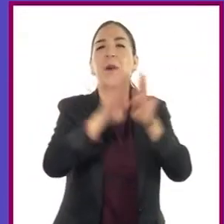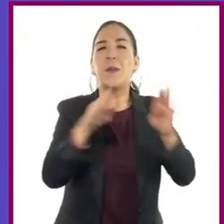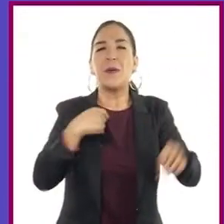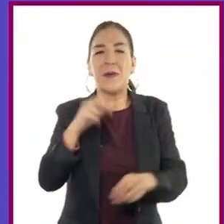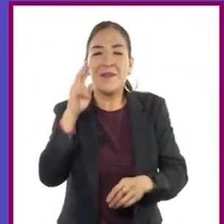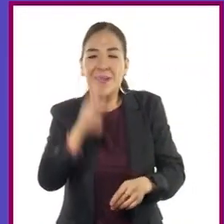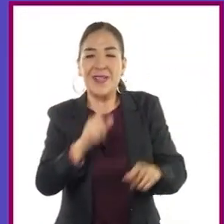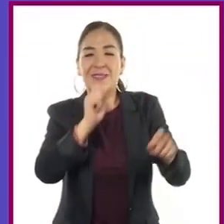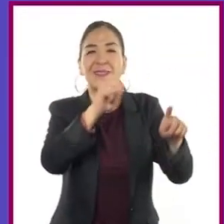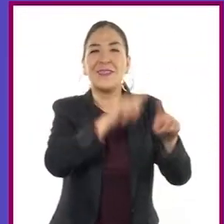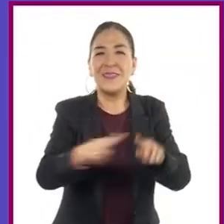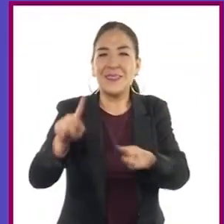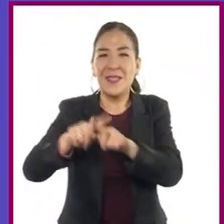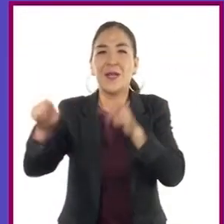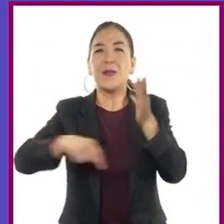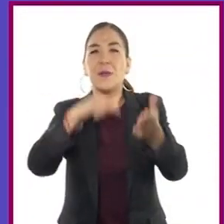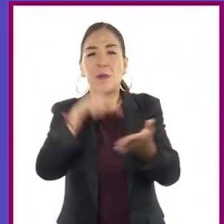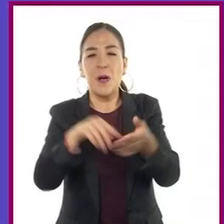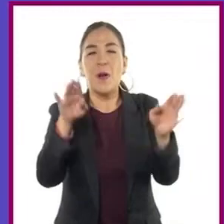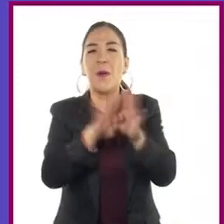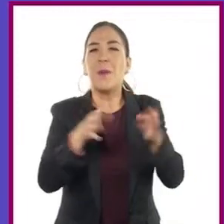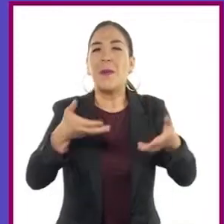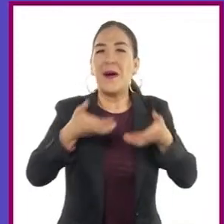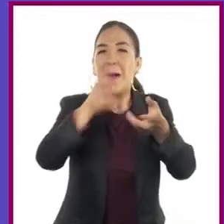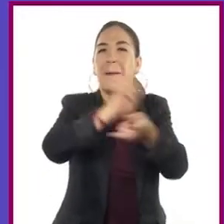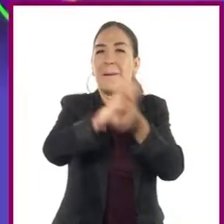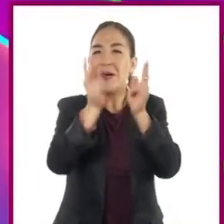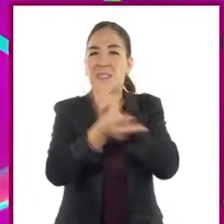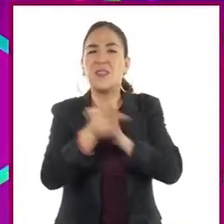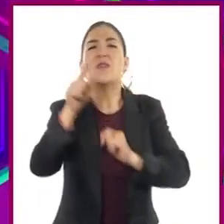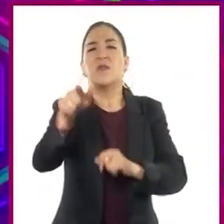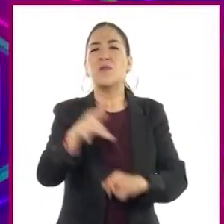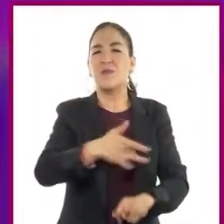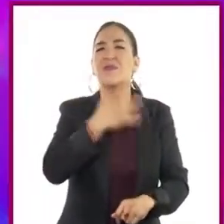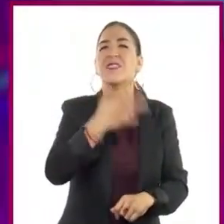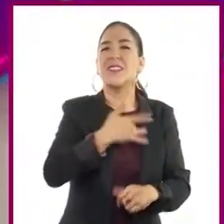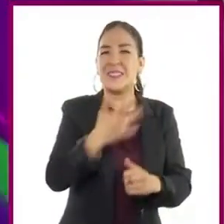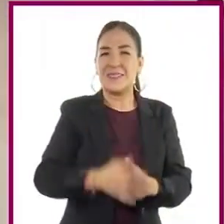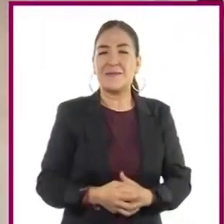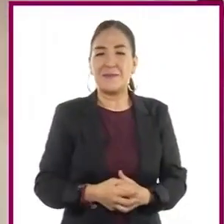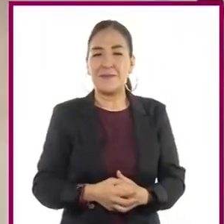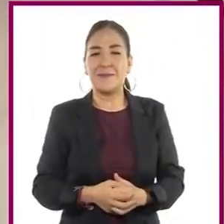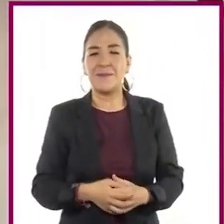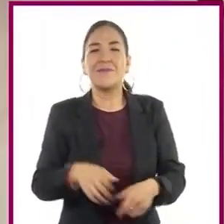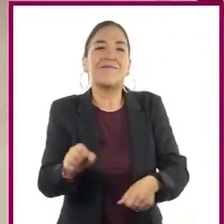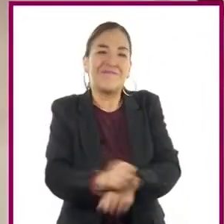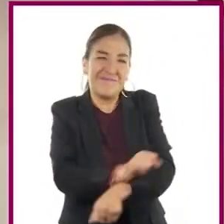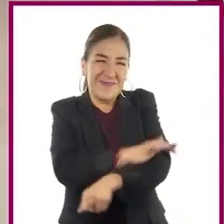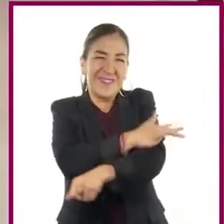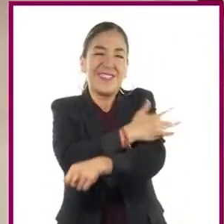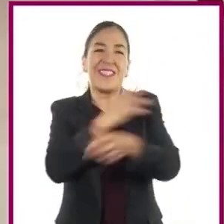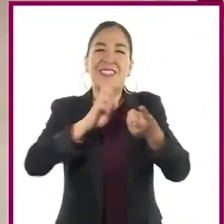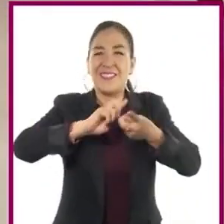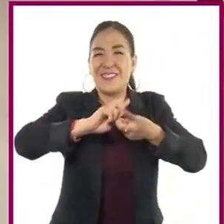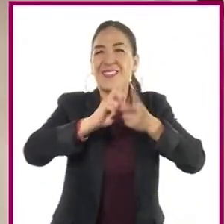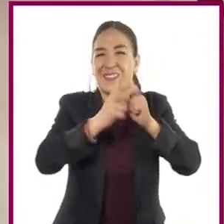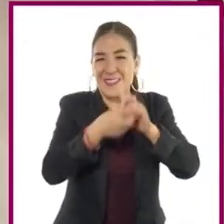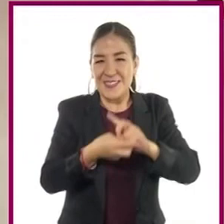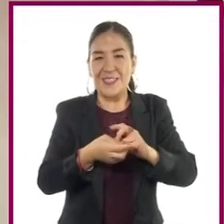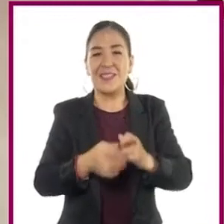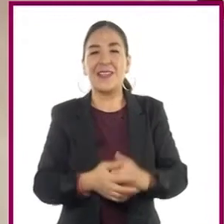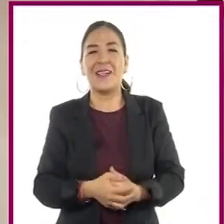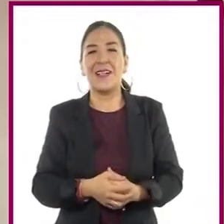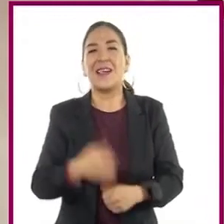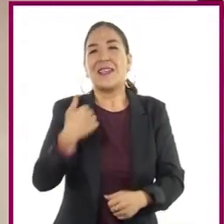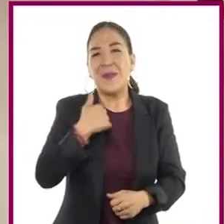cada detalle de lo que hacían los vecinos. ¿Qué sentiste? Nostalgia. Ganas de volver